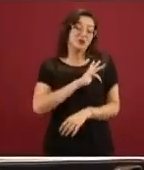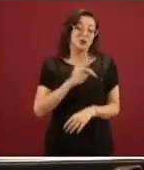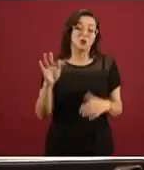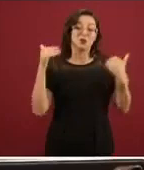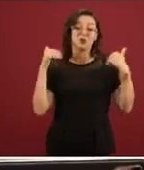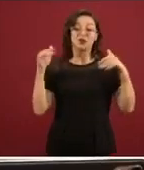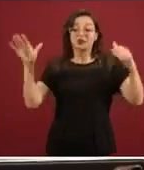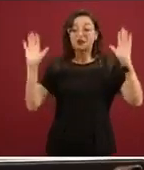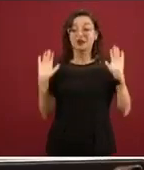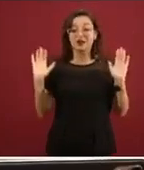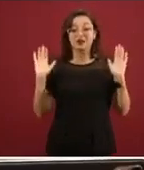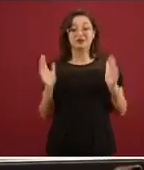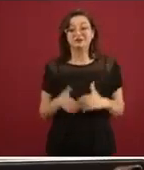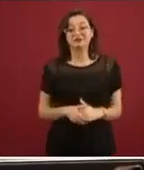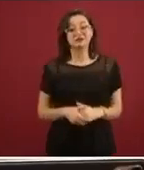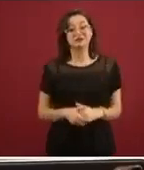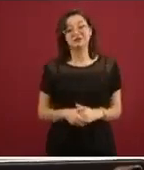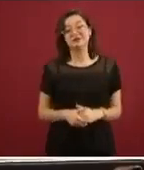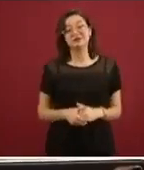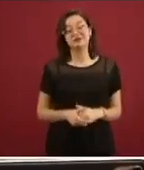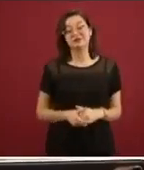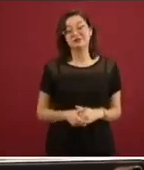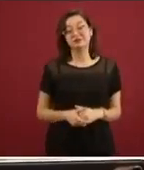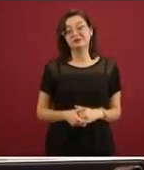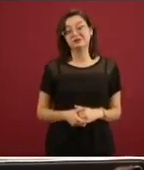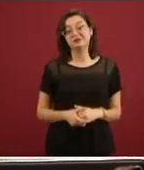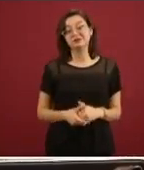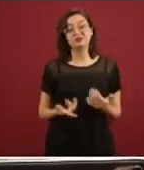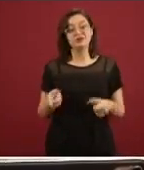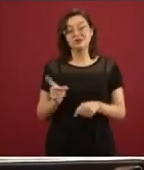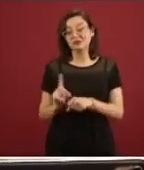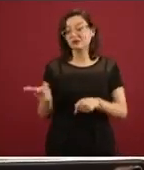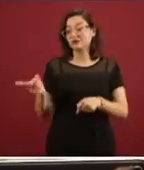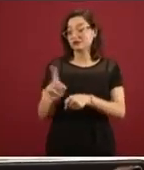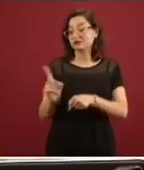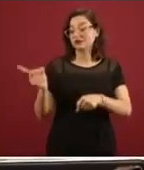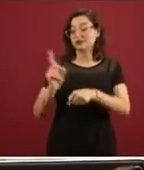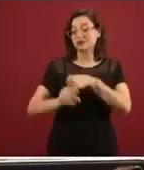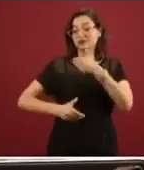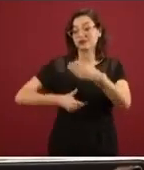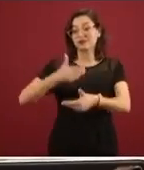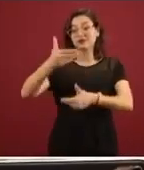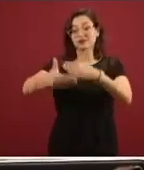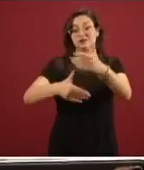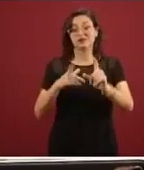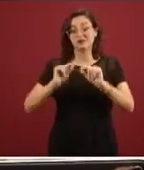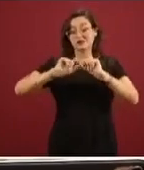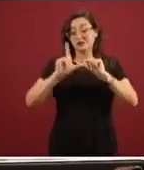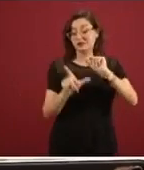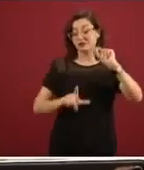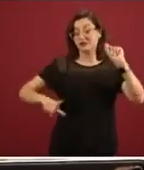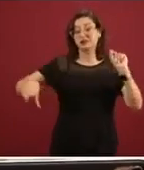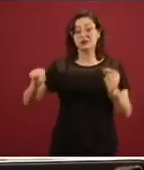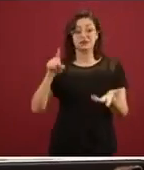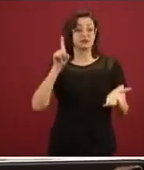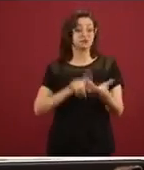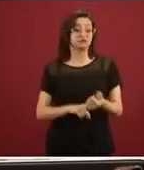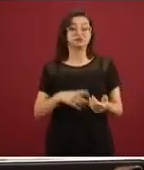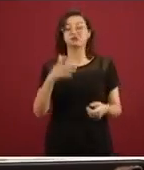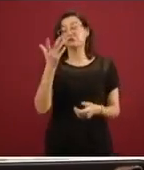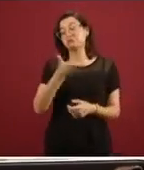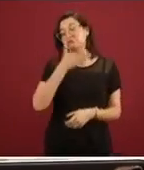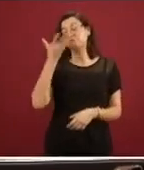que pues ocurre a lo largo de los días en un país. México es un territorio de alta